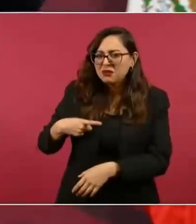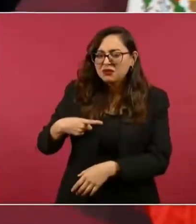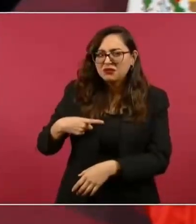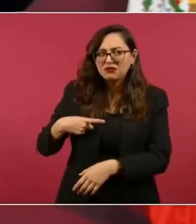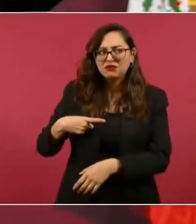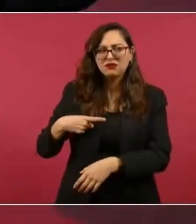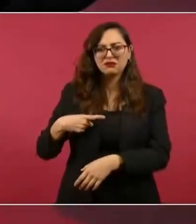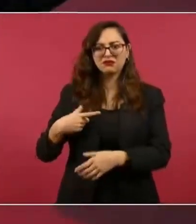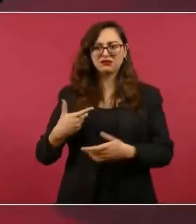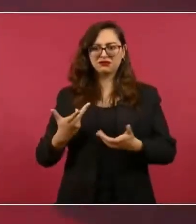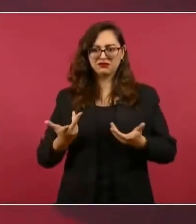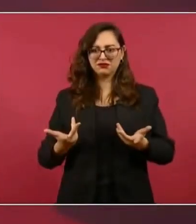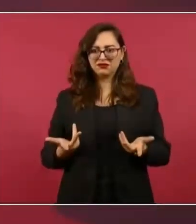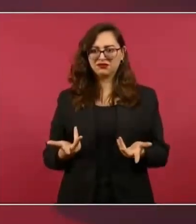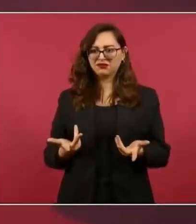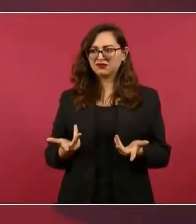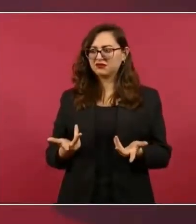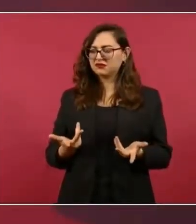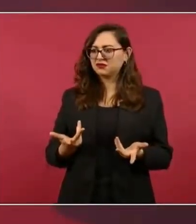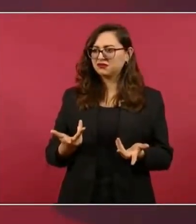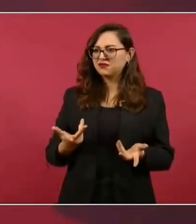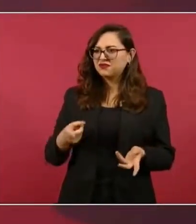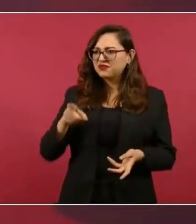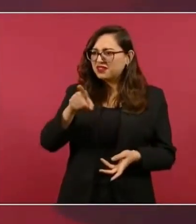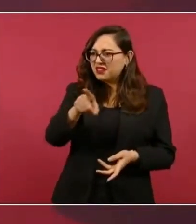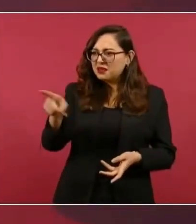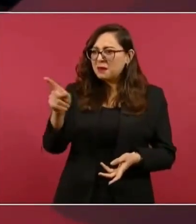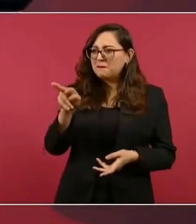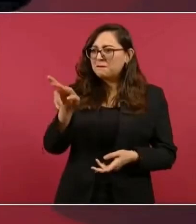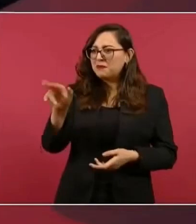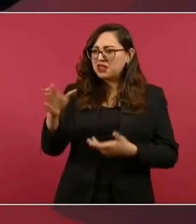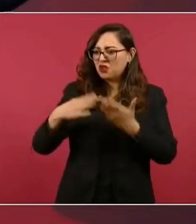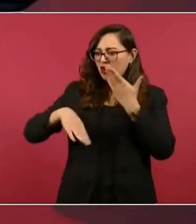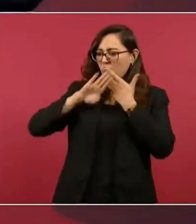cuando los engañaron no sé cuánto tiempo,